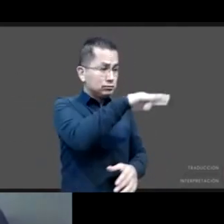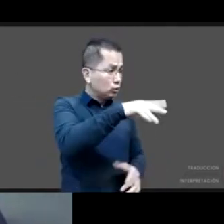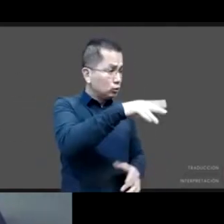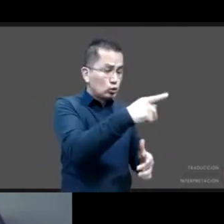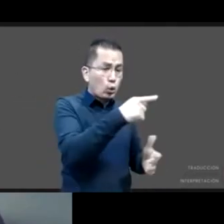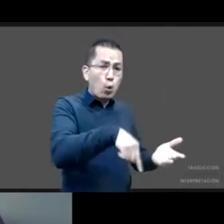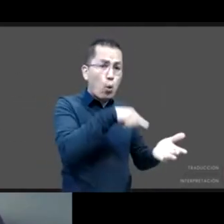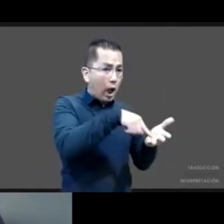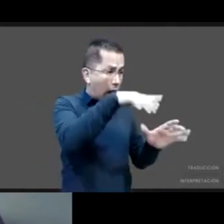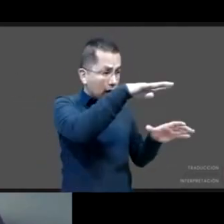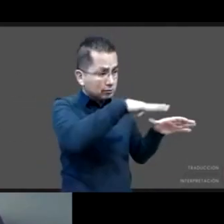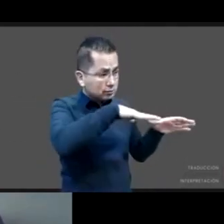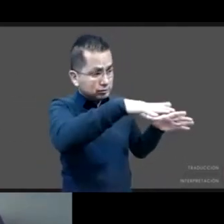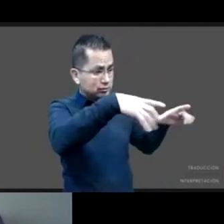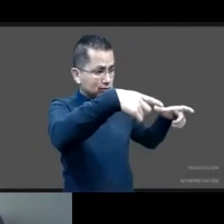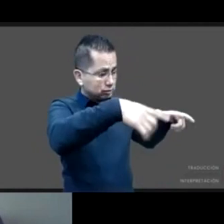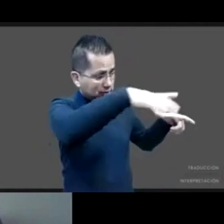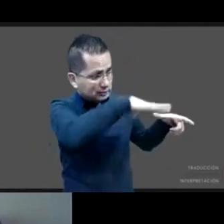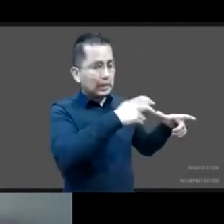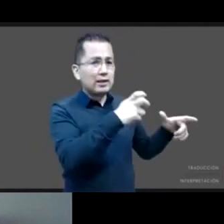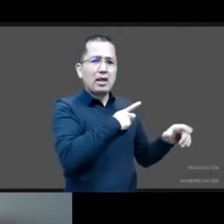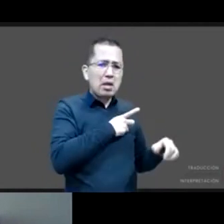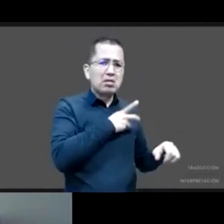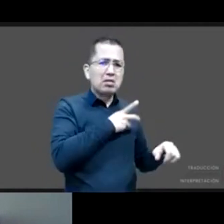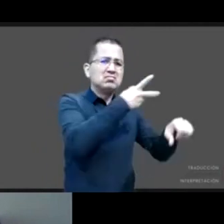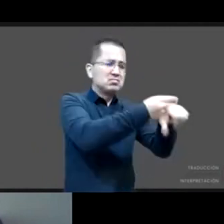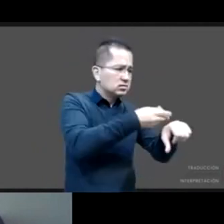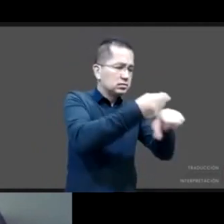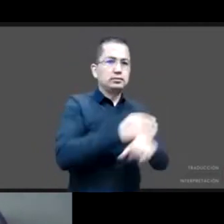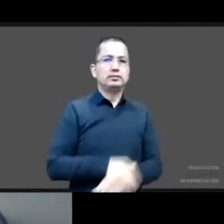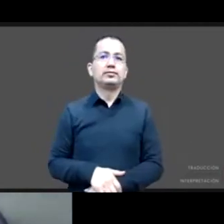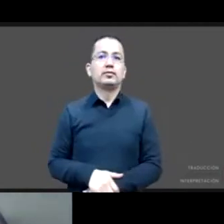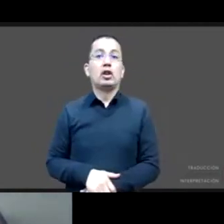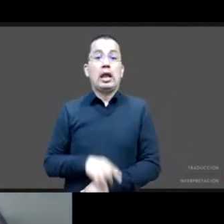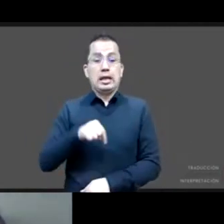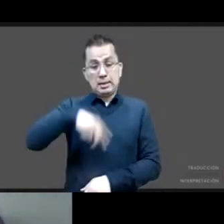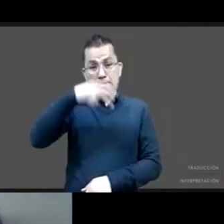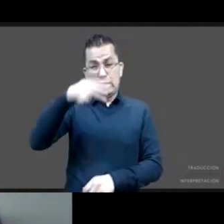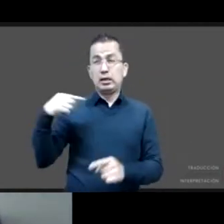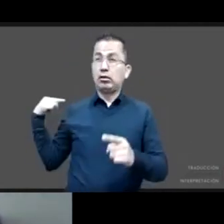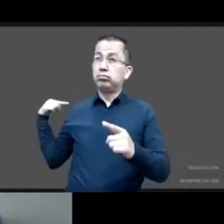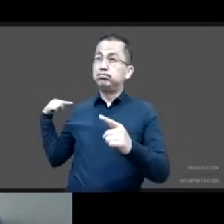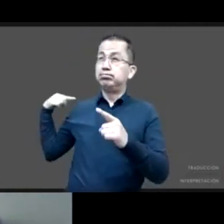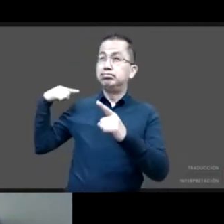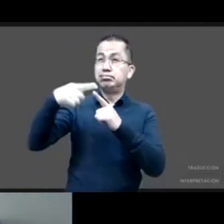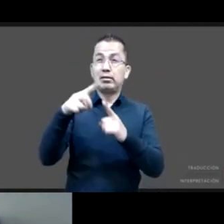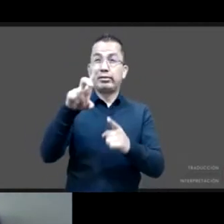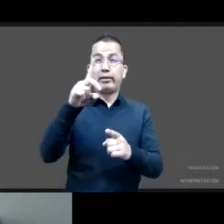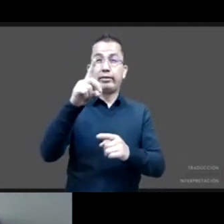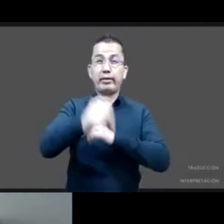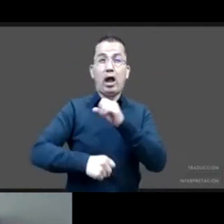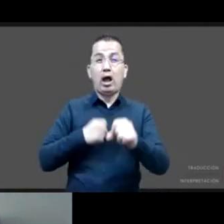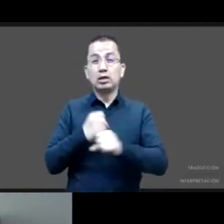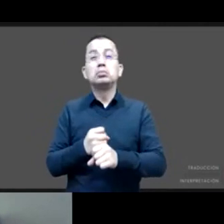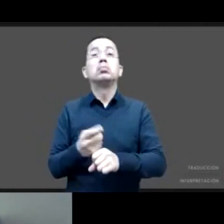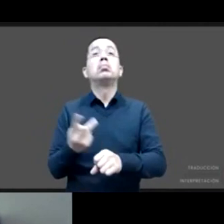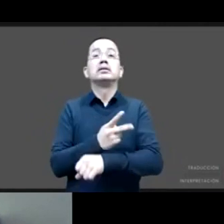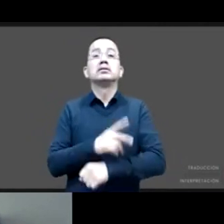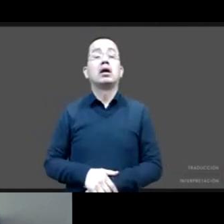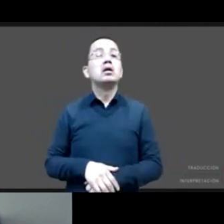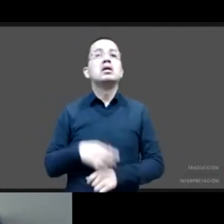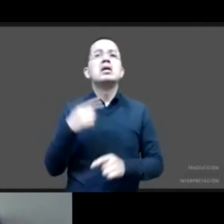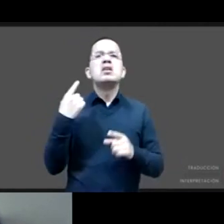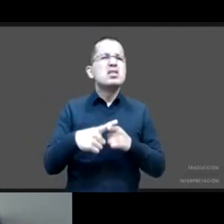lo que lo que hemos visto de aprendizaje los últimos 30 años en México es que los que entendieron muy bien esto fueron los